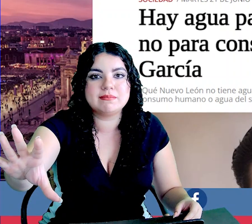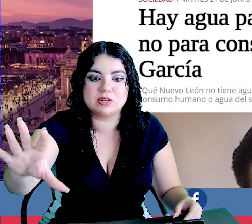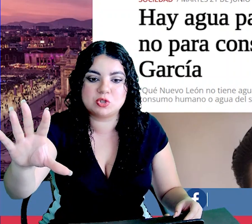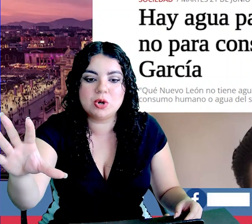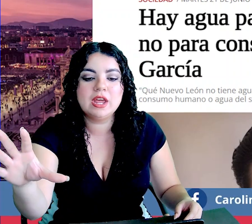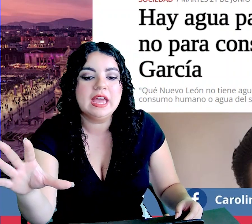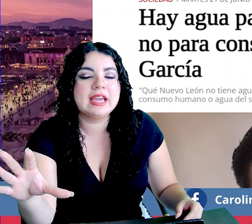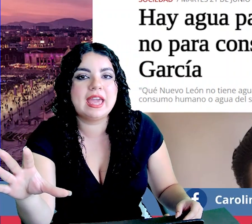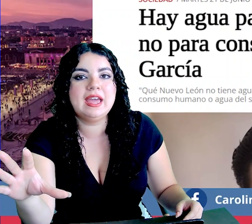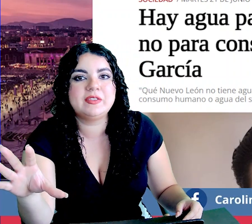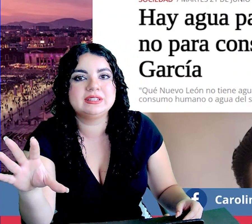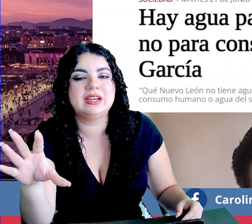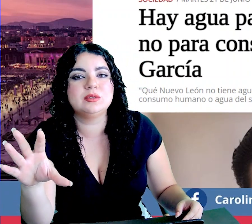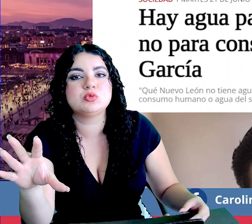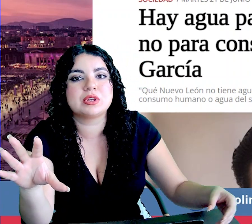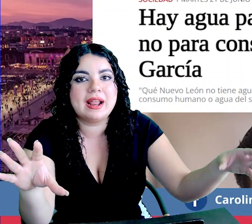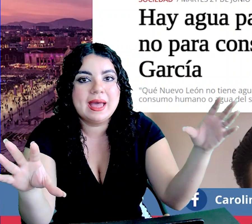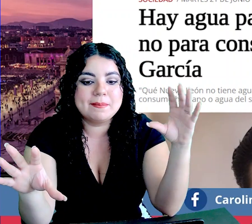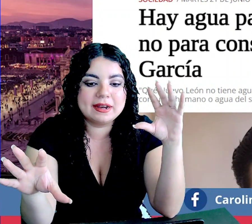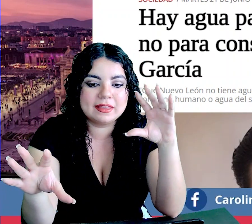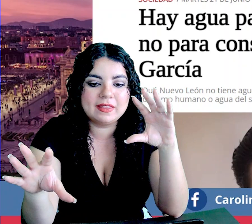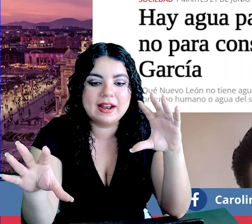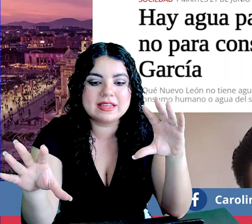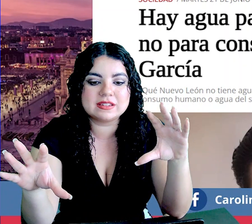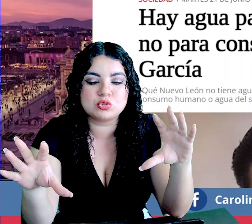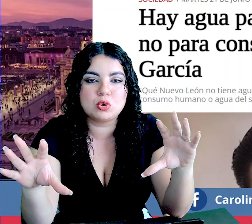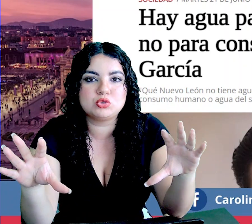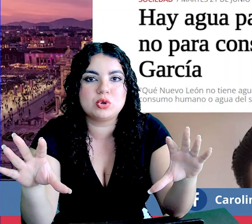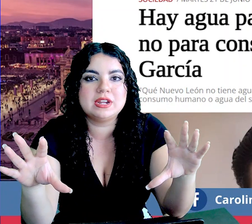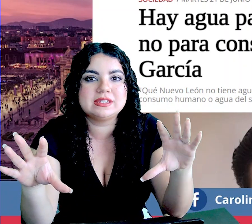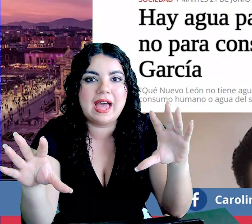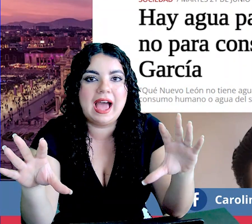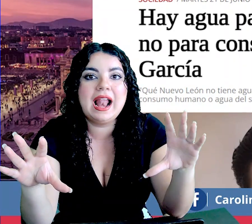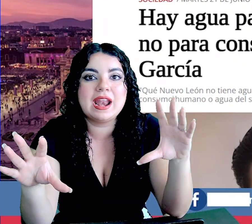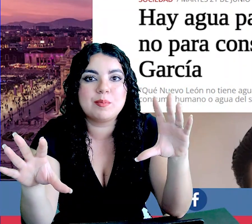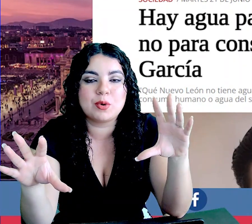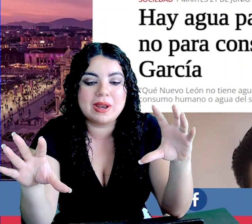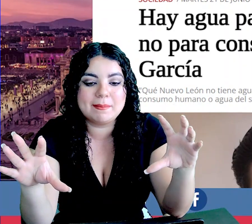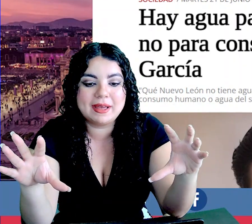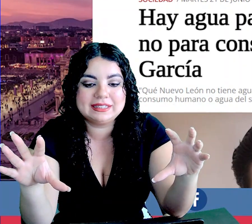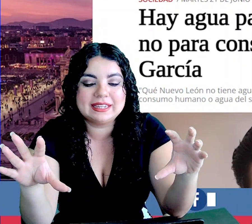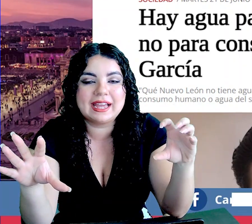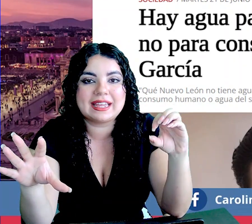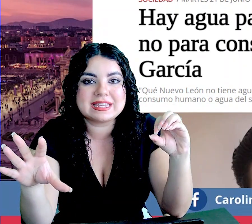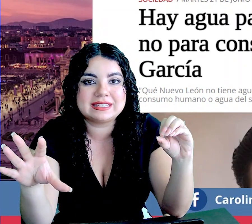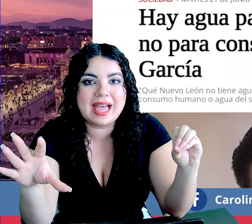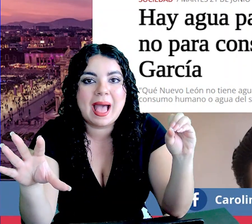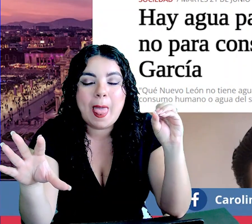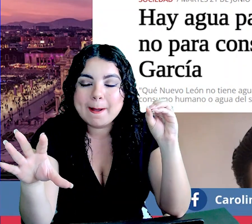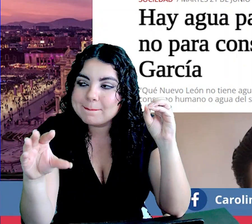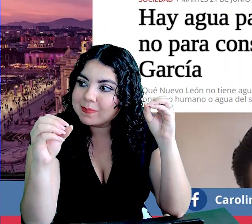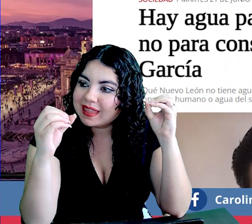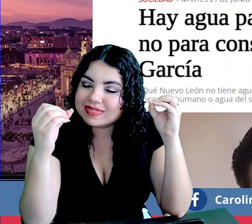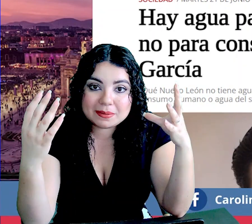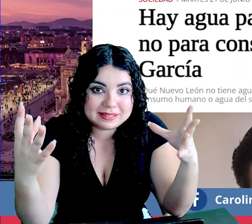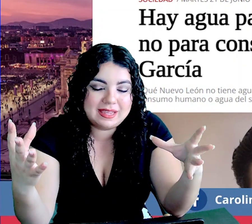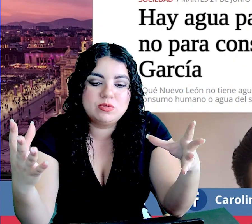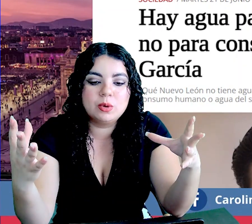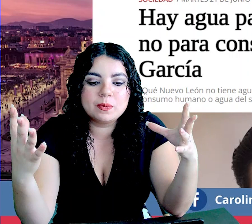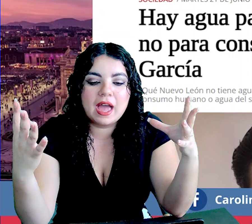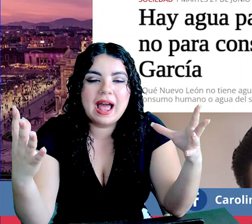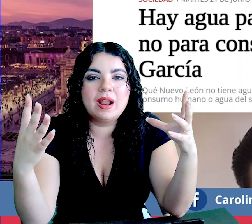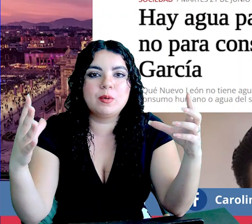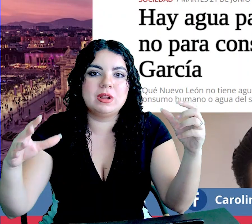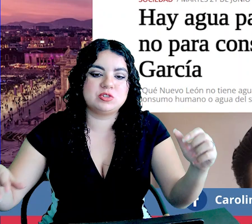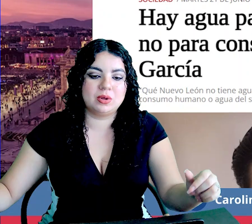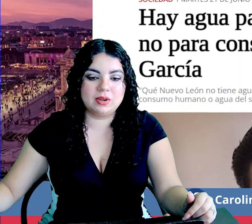la inversión que tratar de buscar verdaderas soluciones a la problemática que está devastando